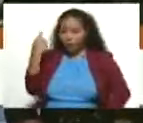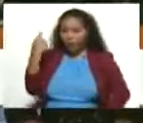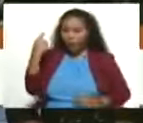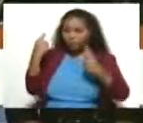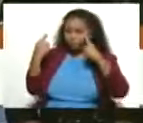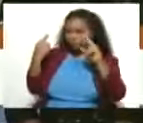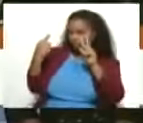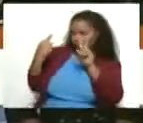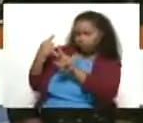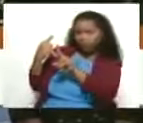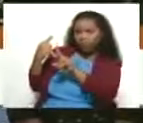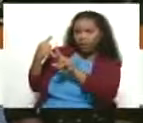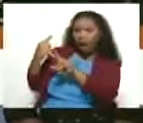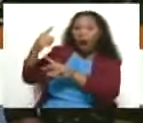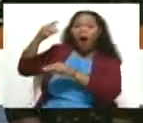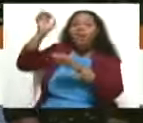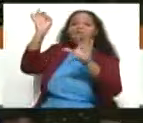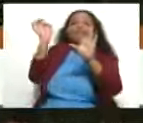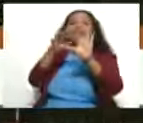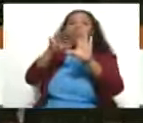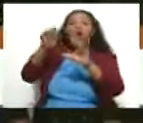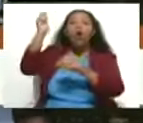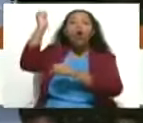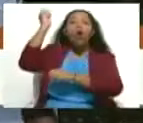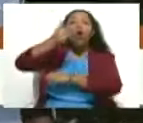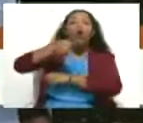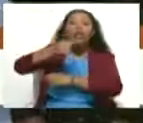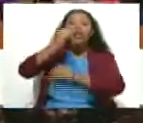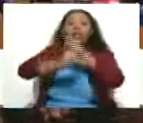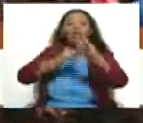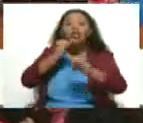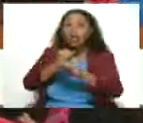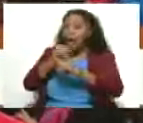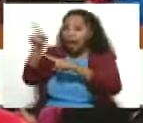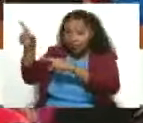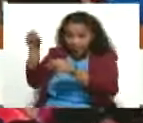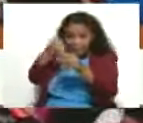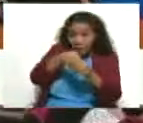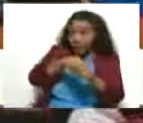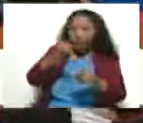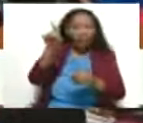de fondo es que la Corte Internacional no tiene nada que ver en este asunto. Esto es un asunto que resolvemos